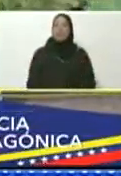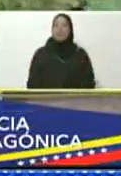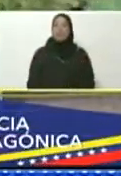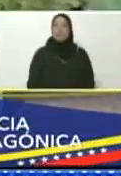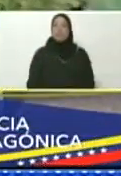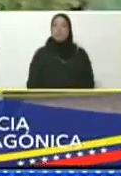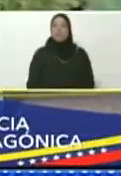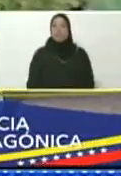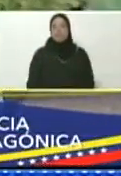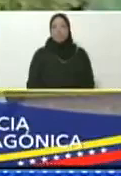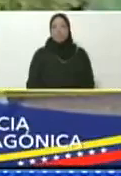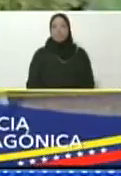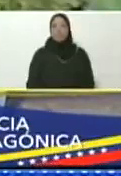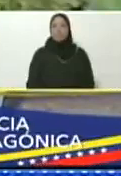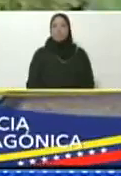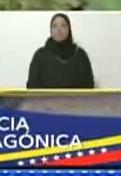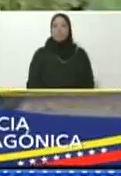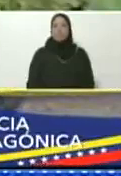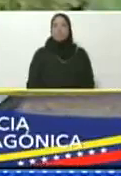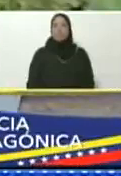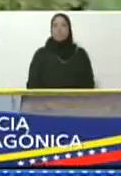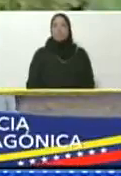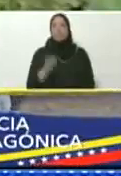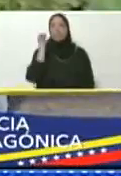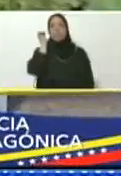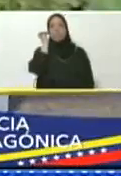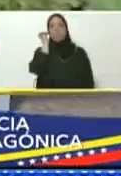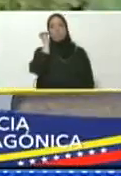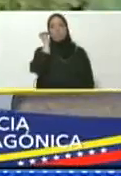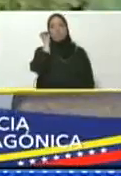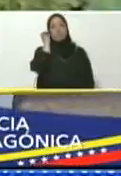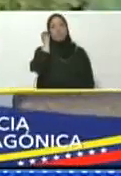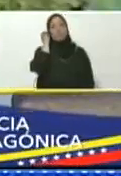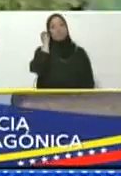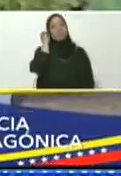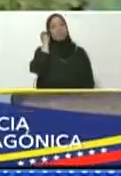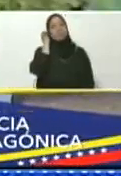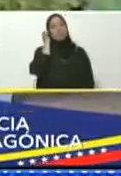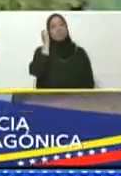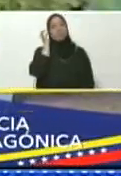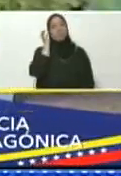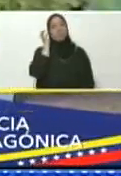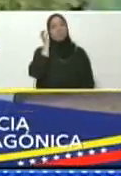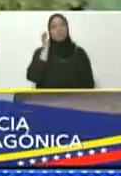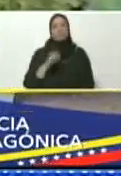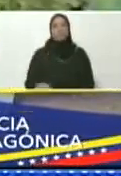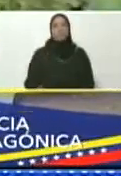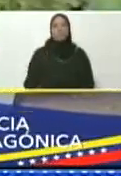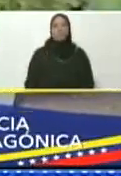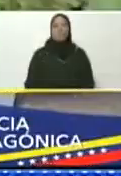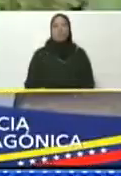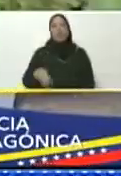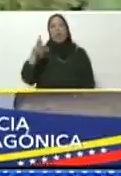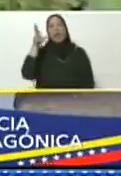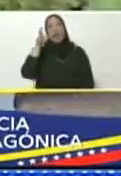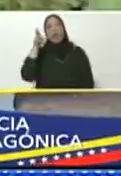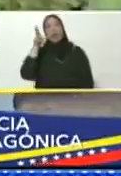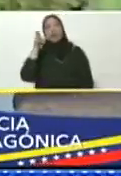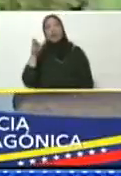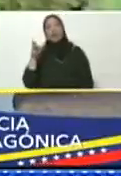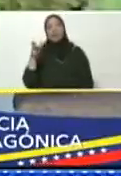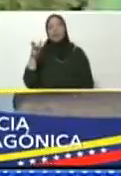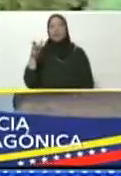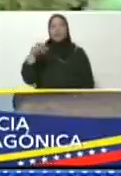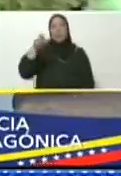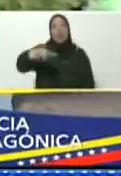Impresionante, pues. Yo me quedo impresionado, se escucha el rumor del pueblo. El rumor del pueblo, de sus